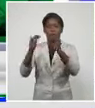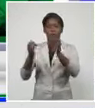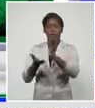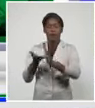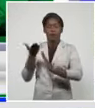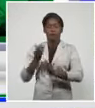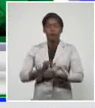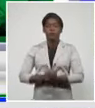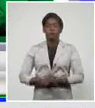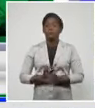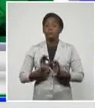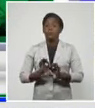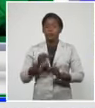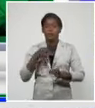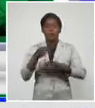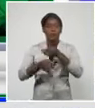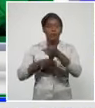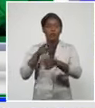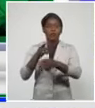hablando de que el